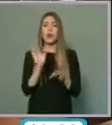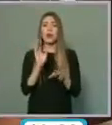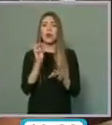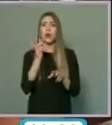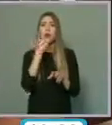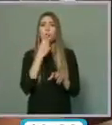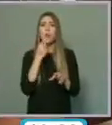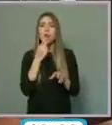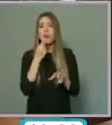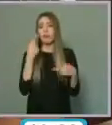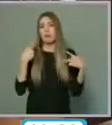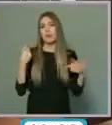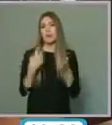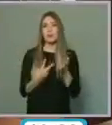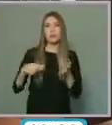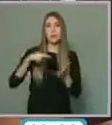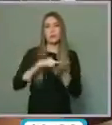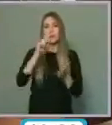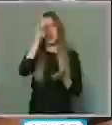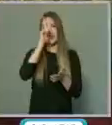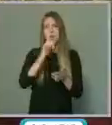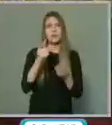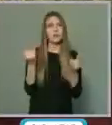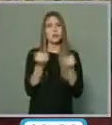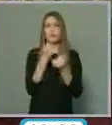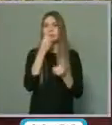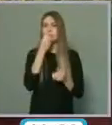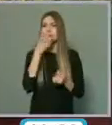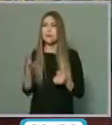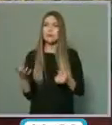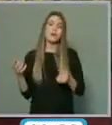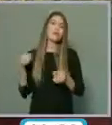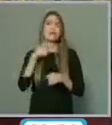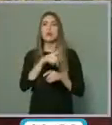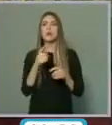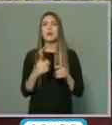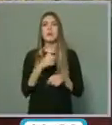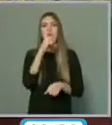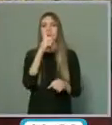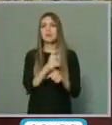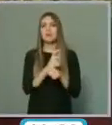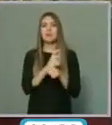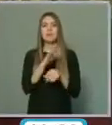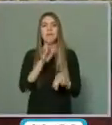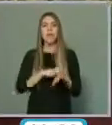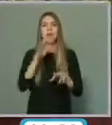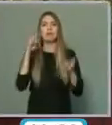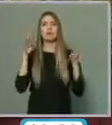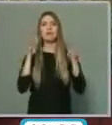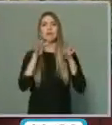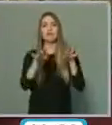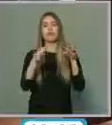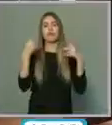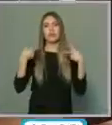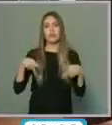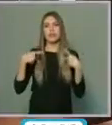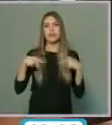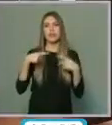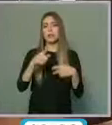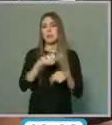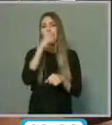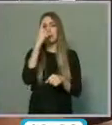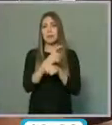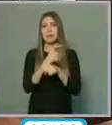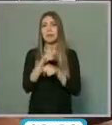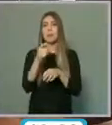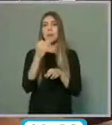la humanidad fue a la luna, y por supuesto pues también rompieron récord de audiencia la transmisión en vivo, y ahí está, si no me equivoco, hasta el día de hoy, si